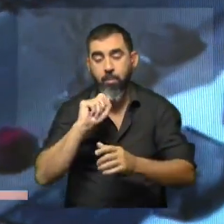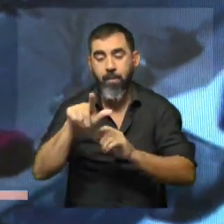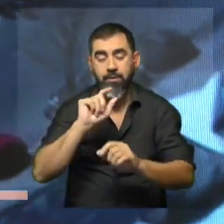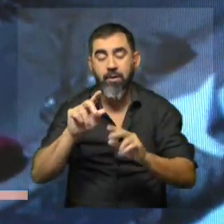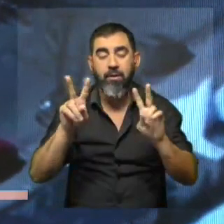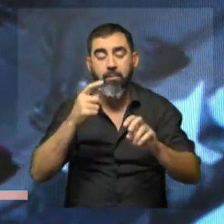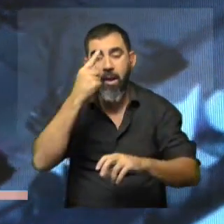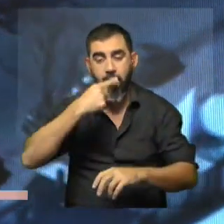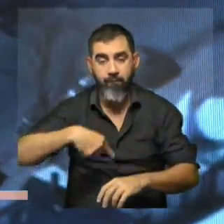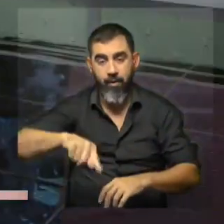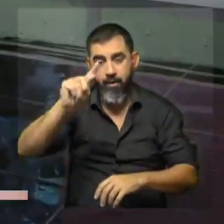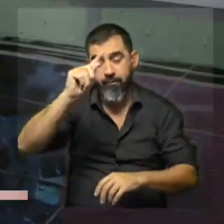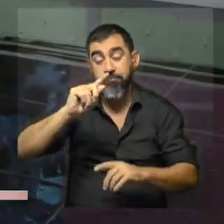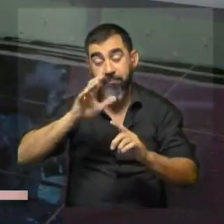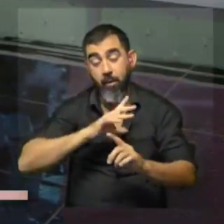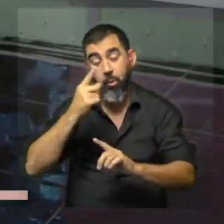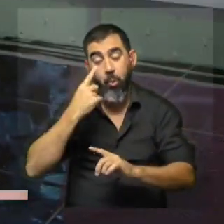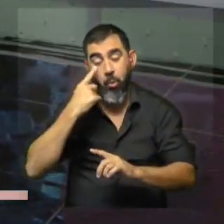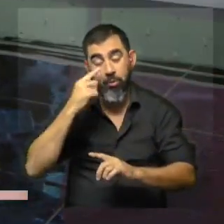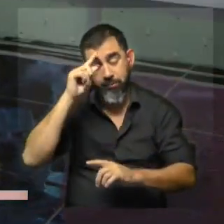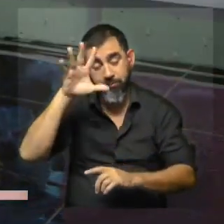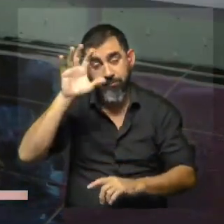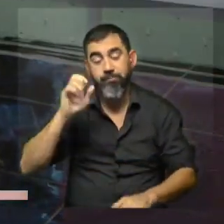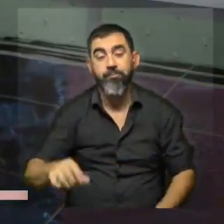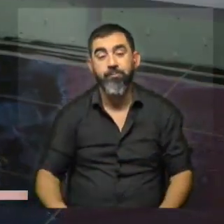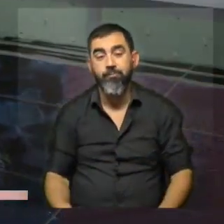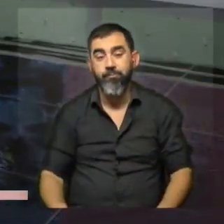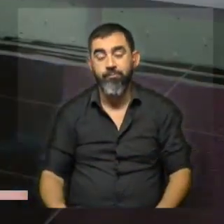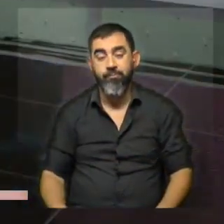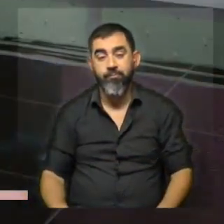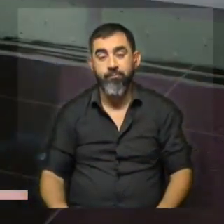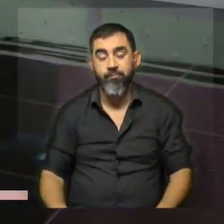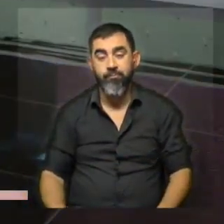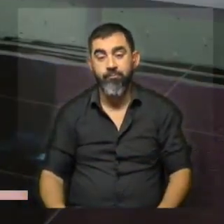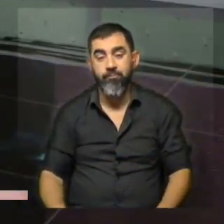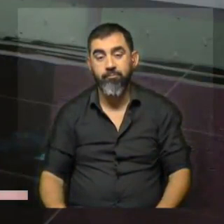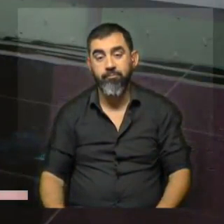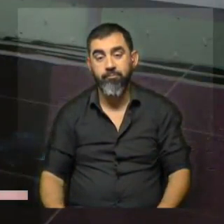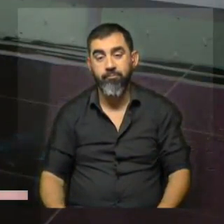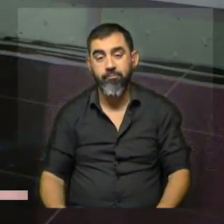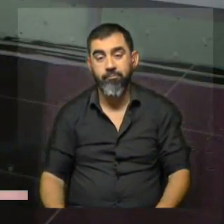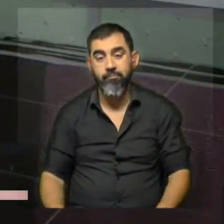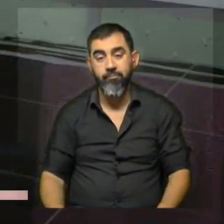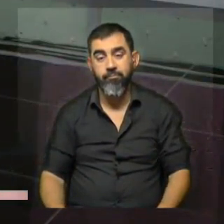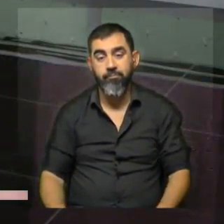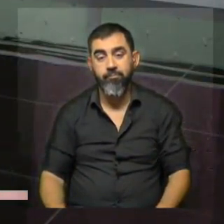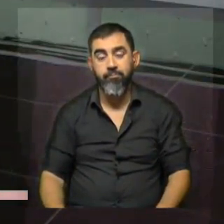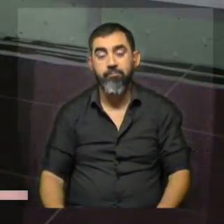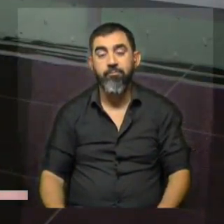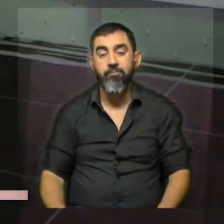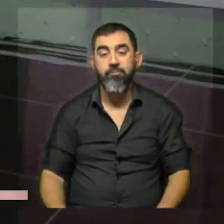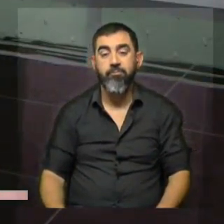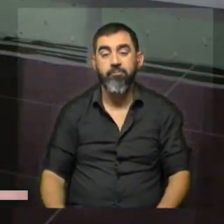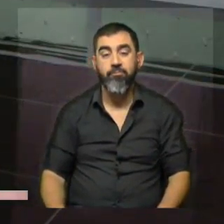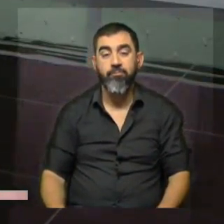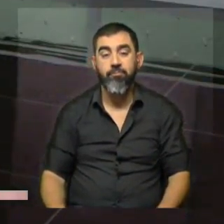hablar del elefante Leo, así hacemos la memoria de Pilar, y la elefanta Yoti, que enviudó hace mucho tiempo antes de... Yoti